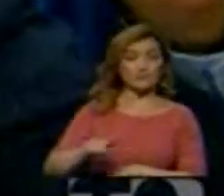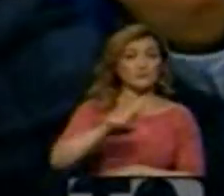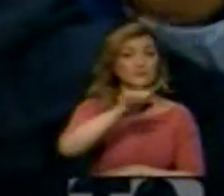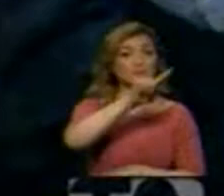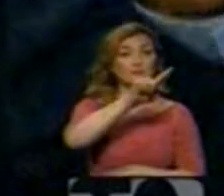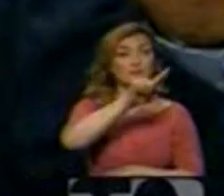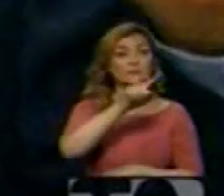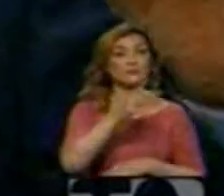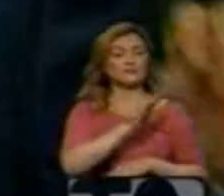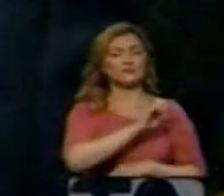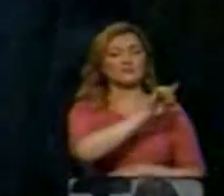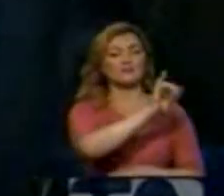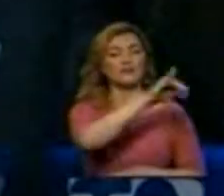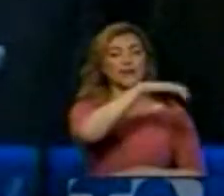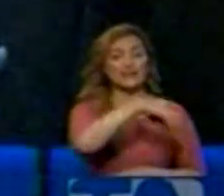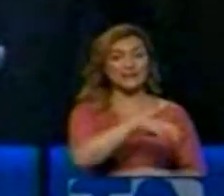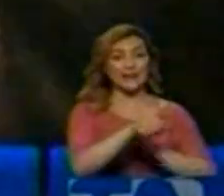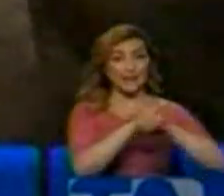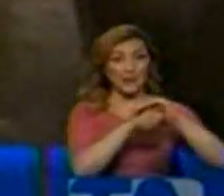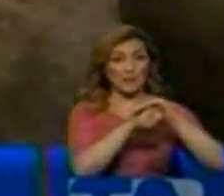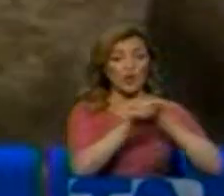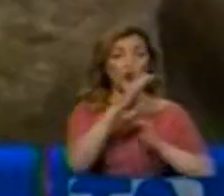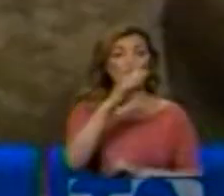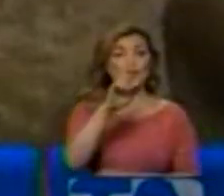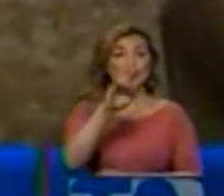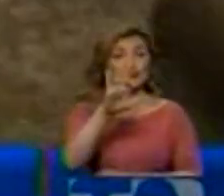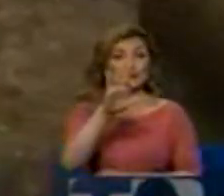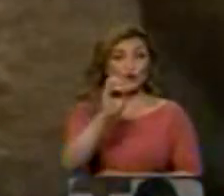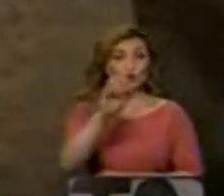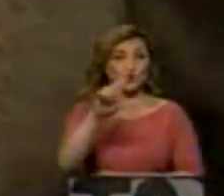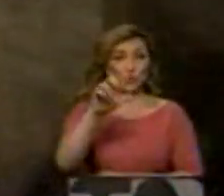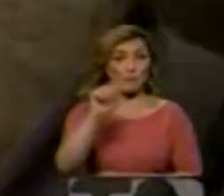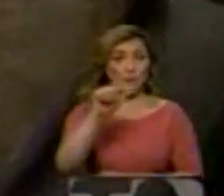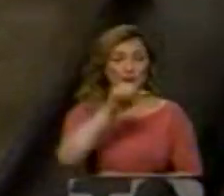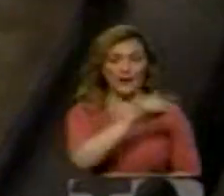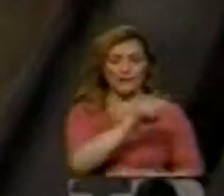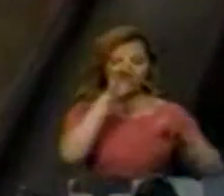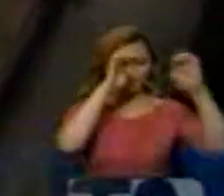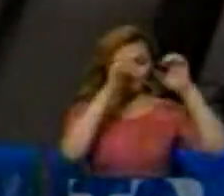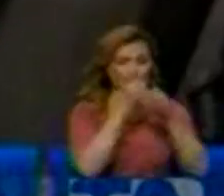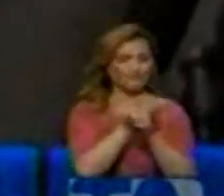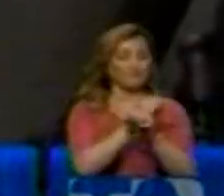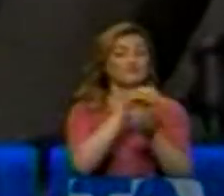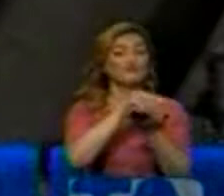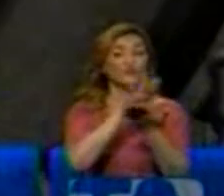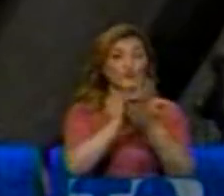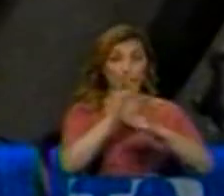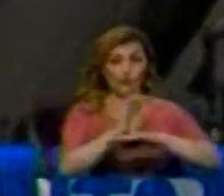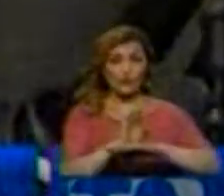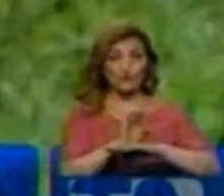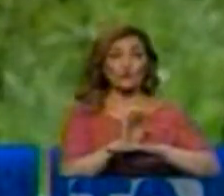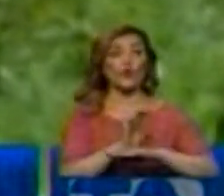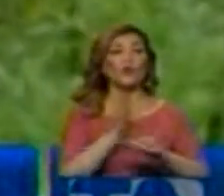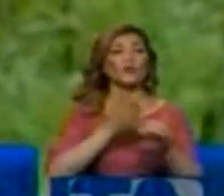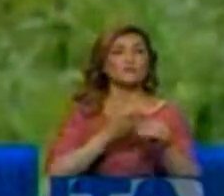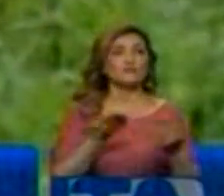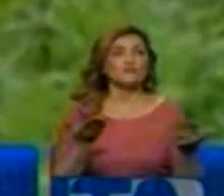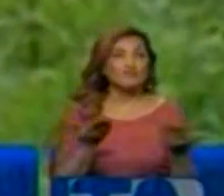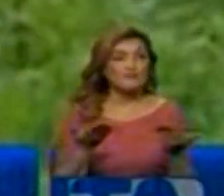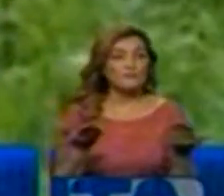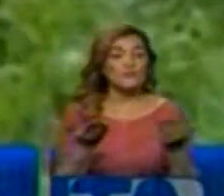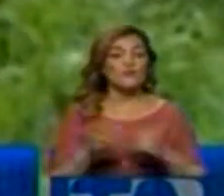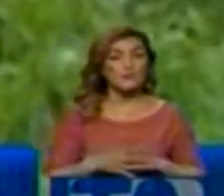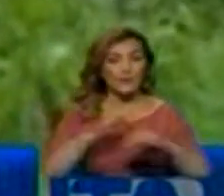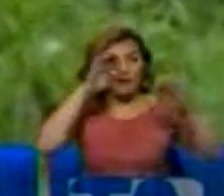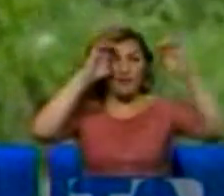la isla San Cristóbal en Galápagos. Esa es una estrategia de defensa que ya aplica el Ecuador, pero la idea es plantearla como